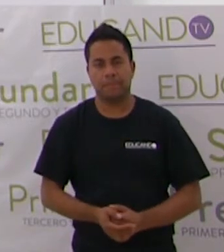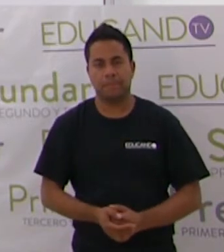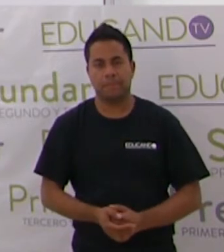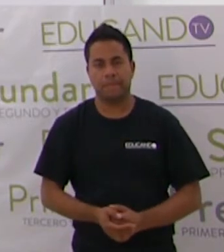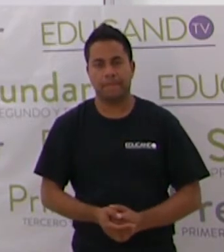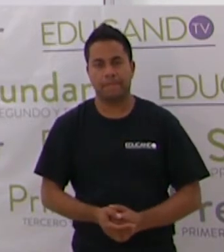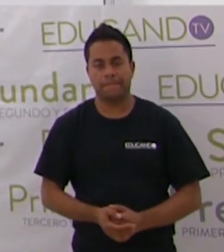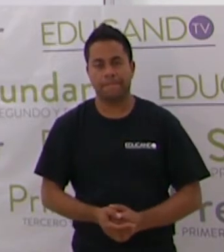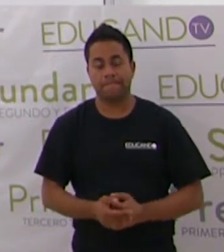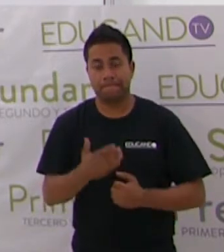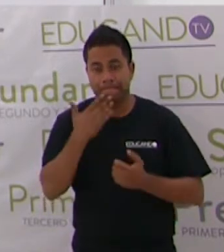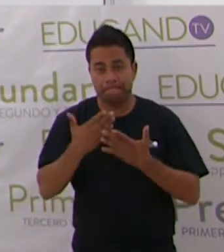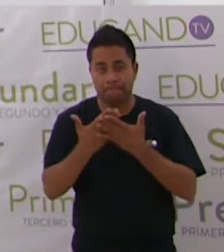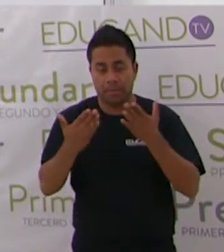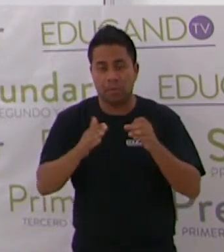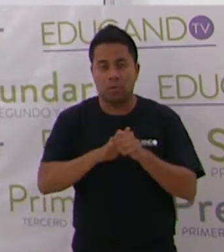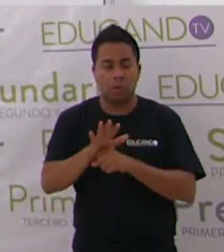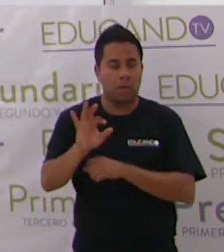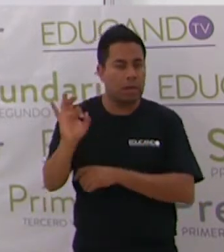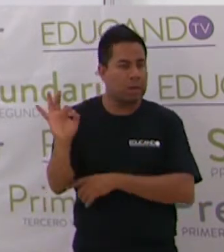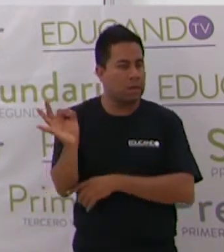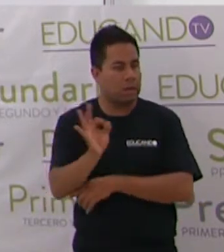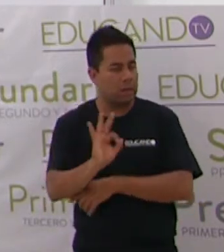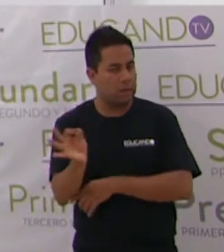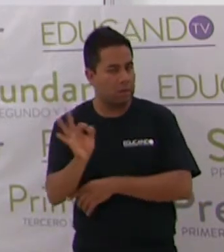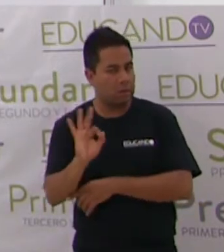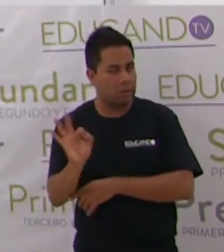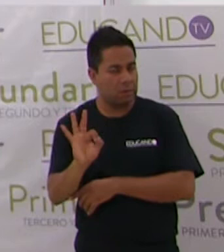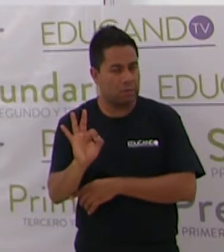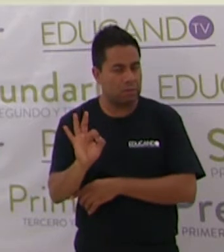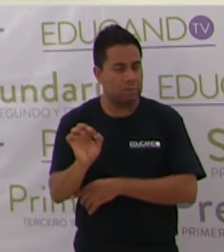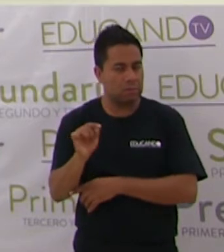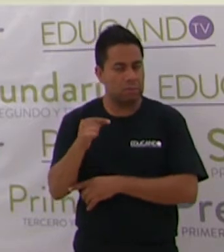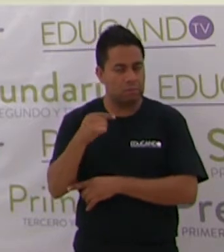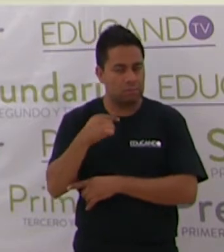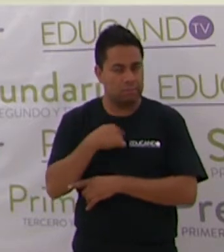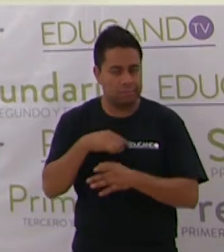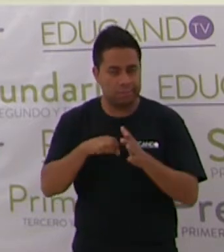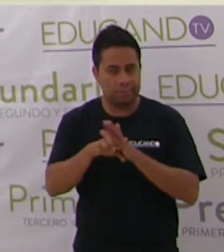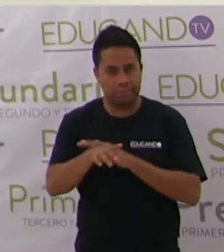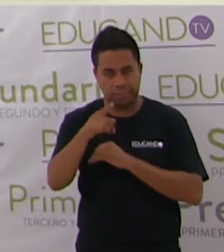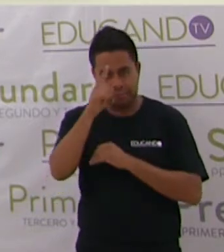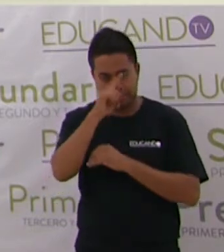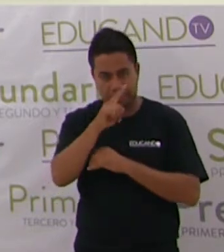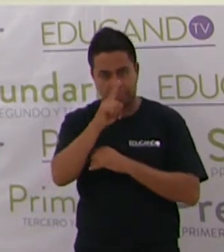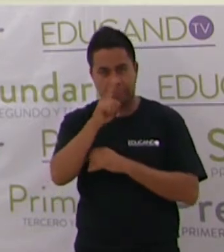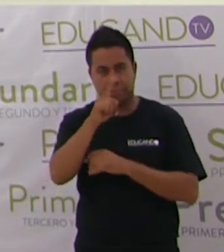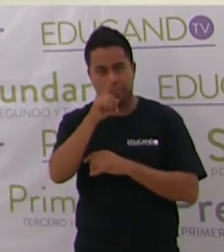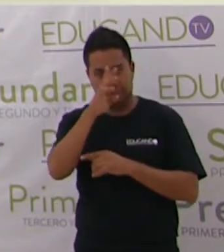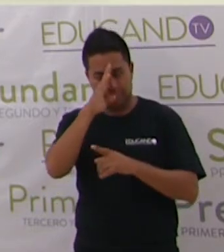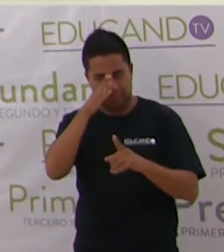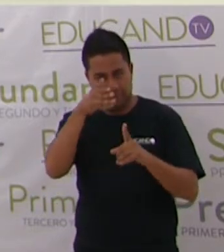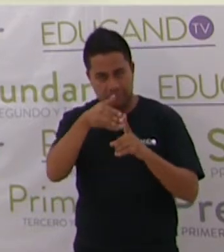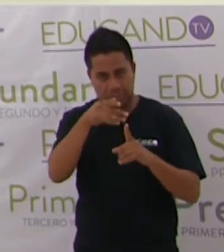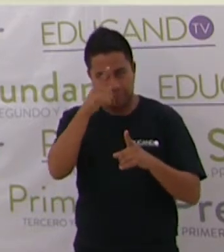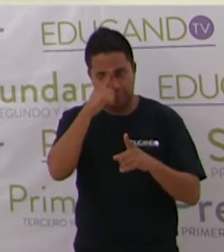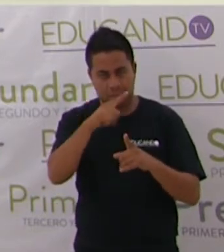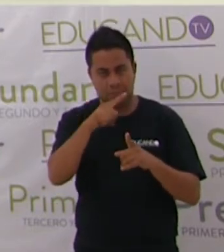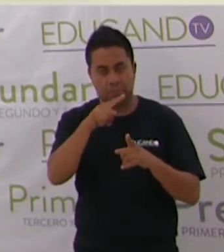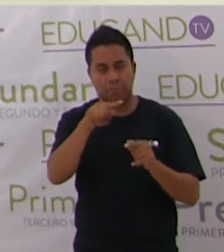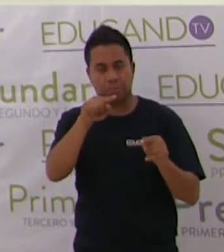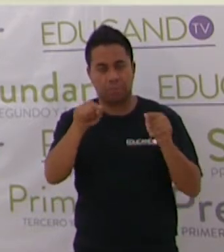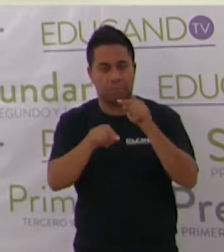Ahora, ¿cuál es la probabilidad de que la flecha caiga en el